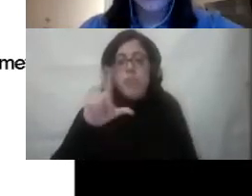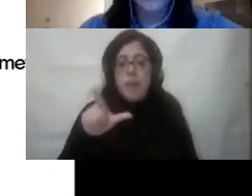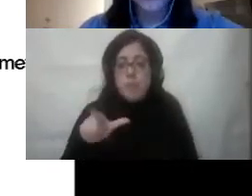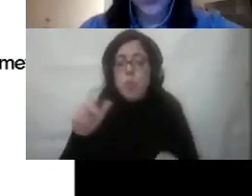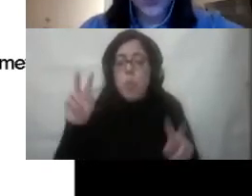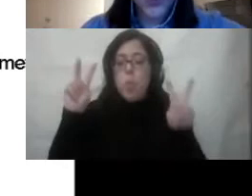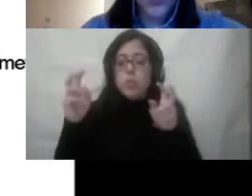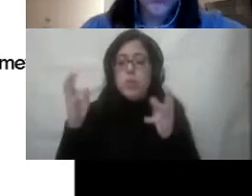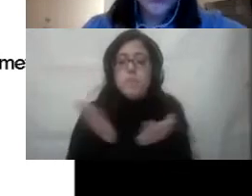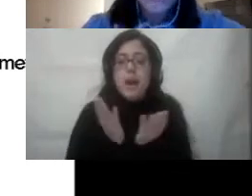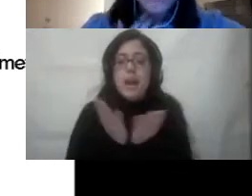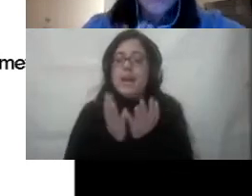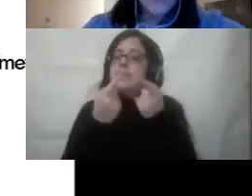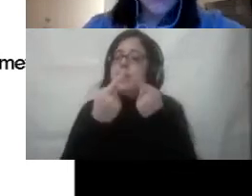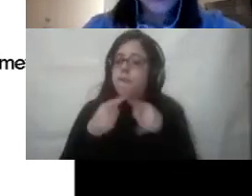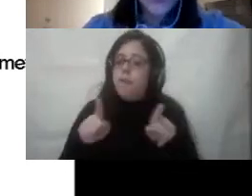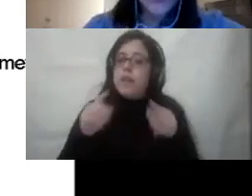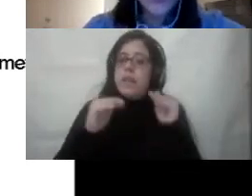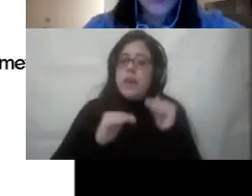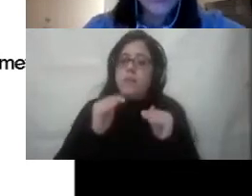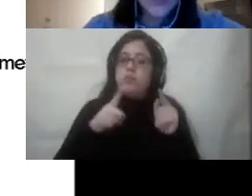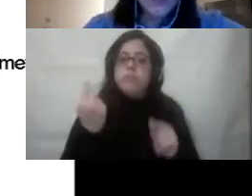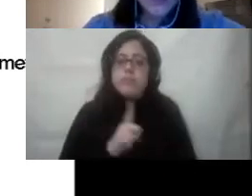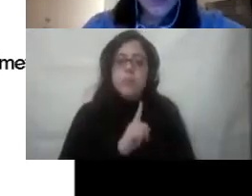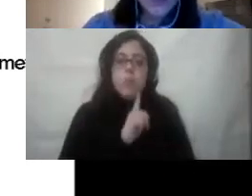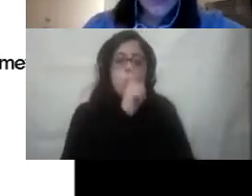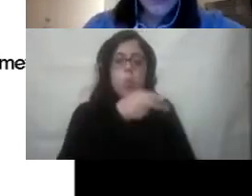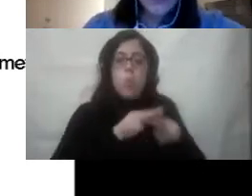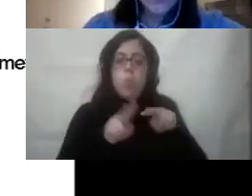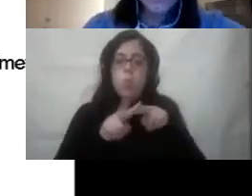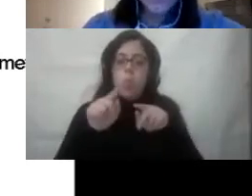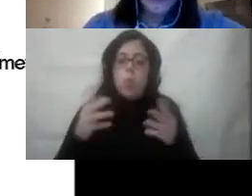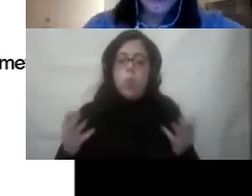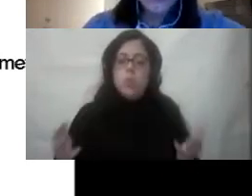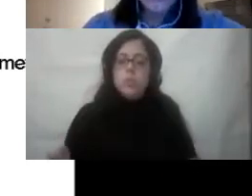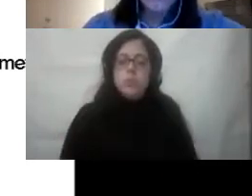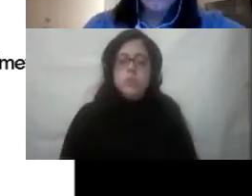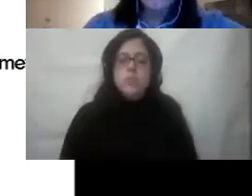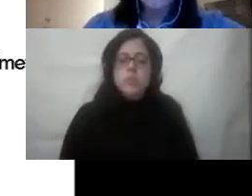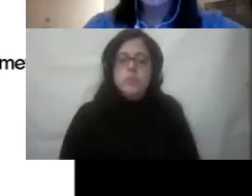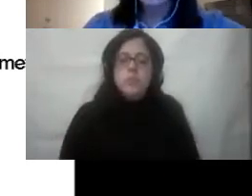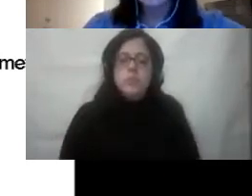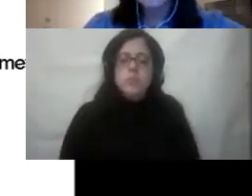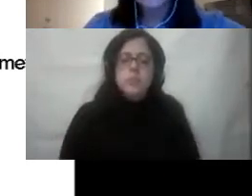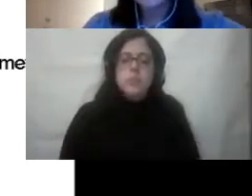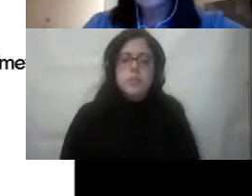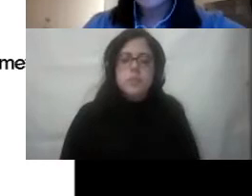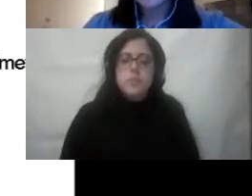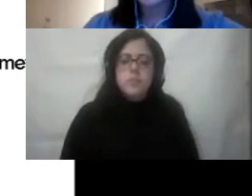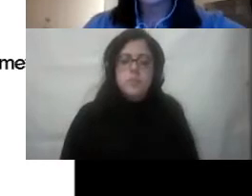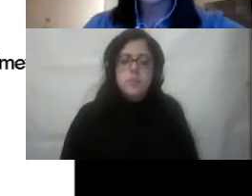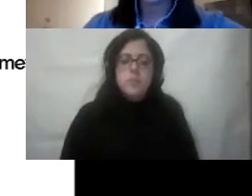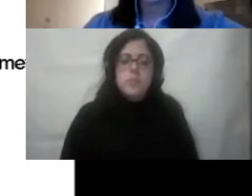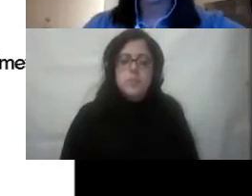que uno usualmente está acostumbrado a realizar, pero que sí